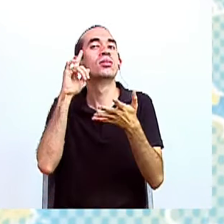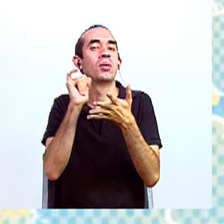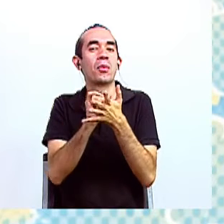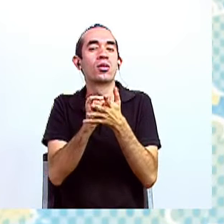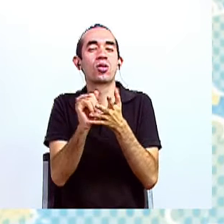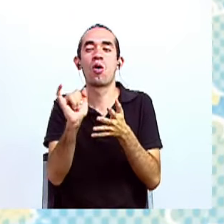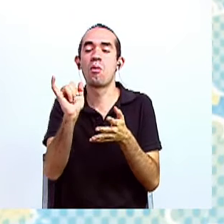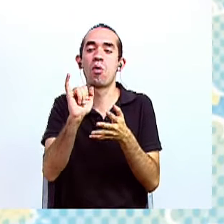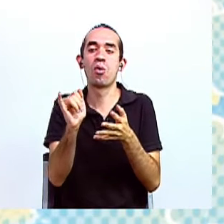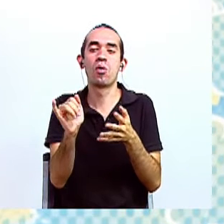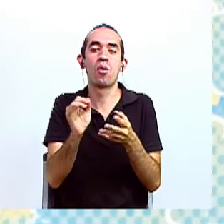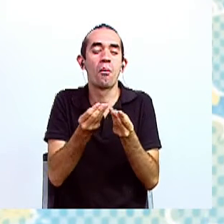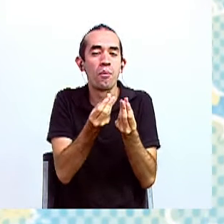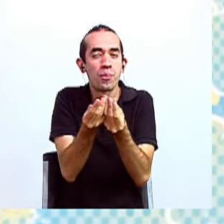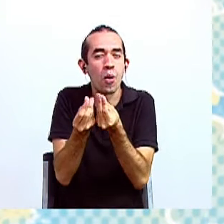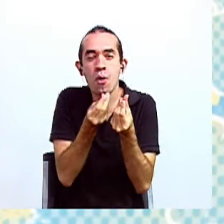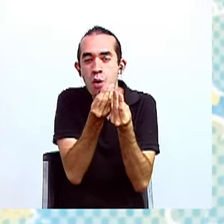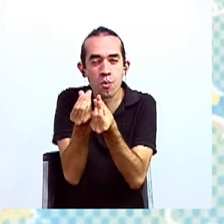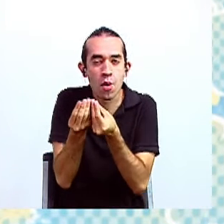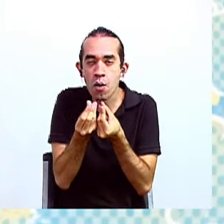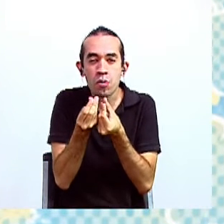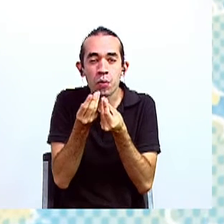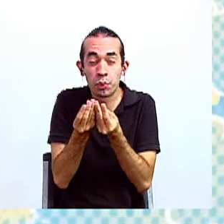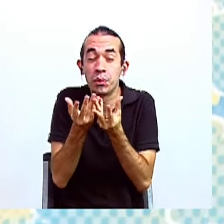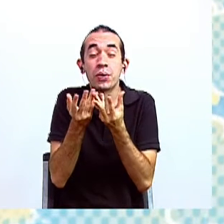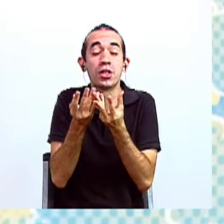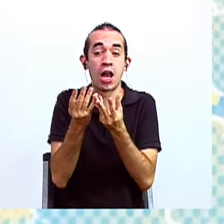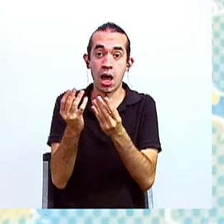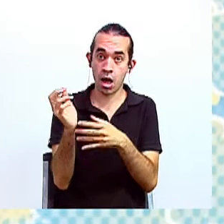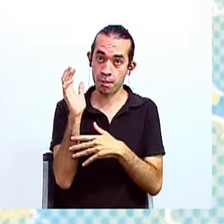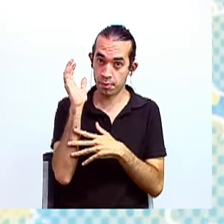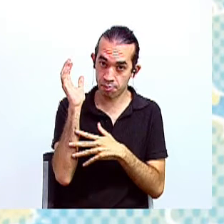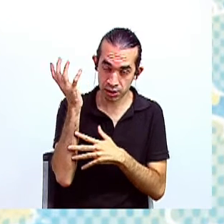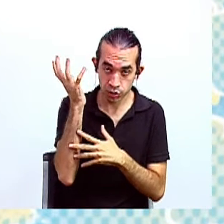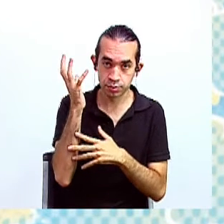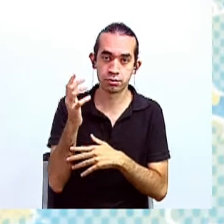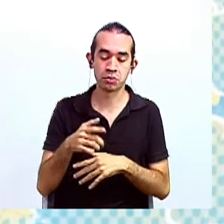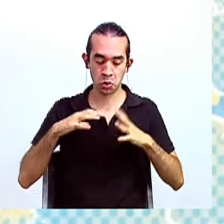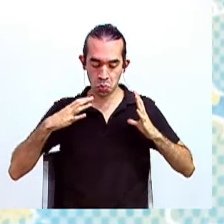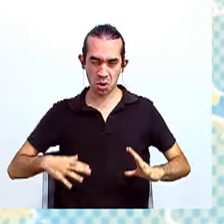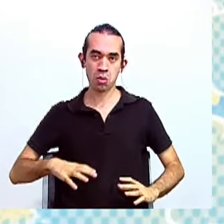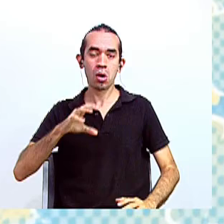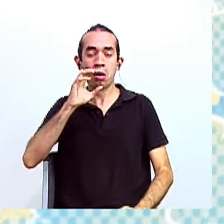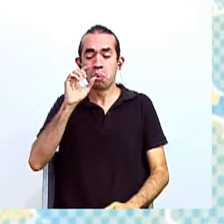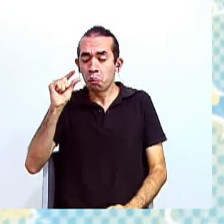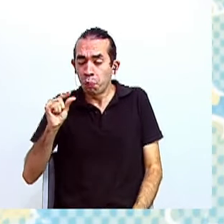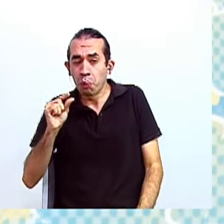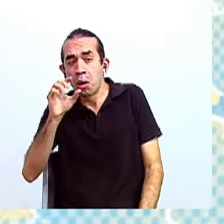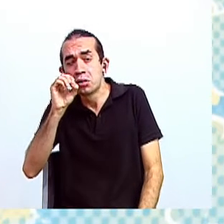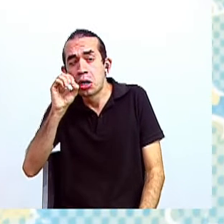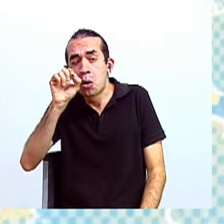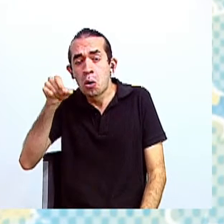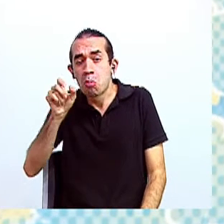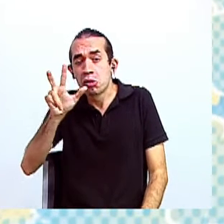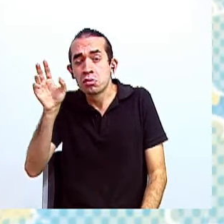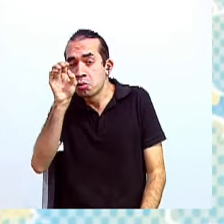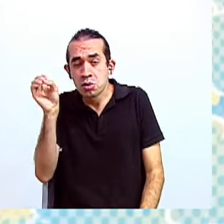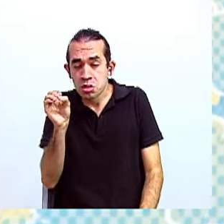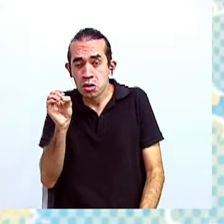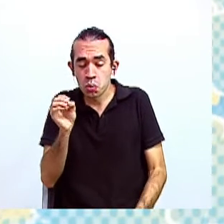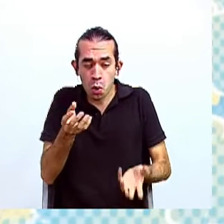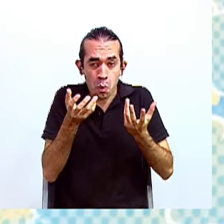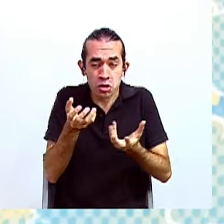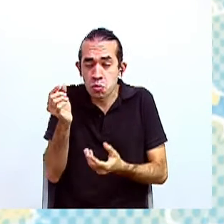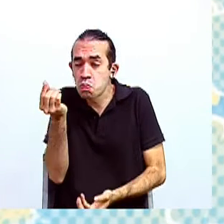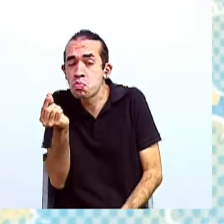polvo amarillento. En el cuerpo humano solamente representa el 0,3% de la masa del cuerpo,